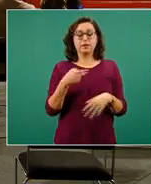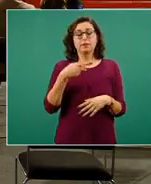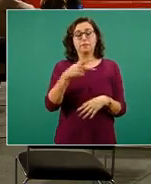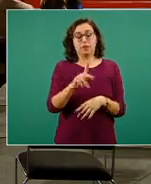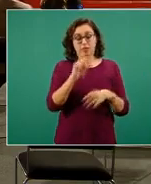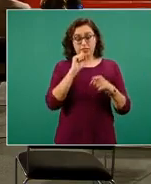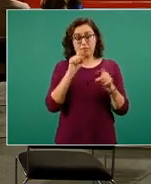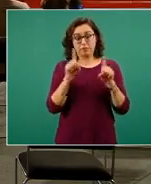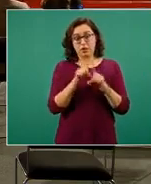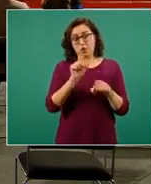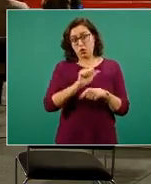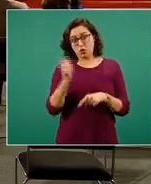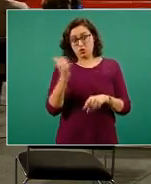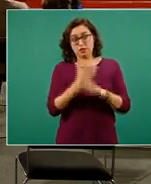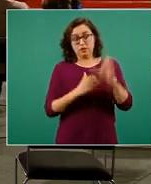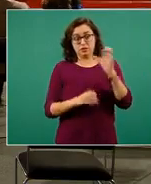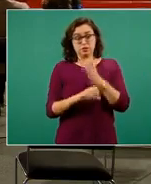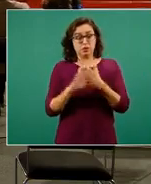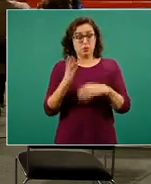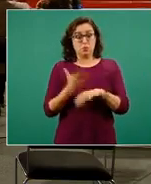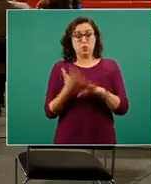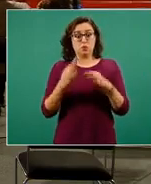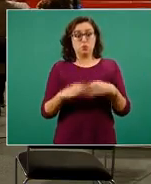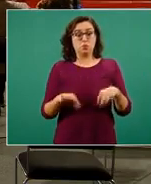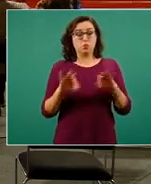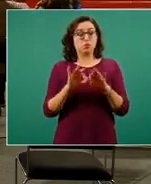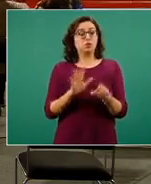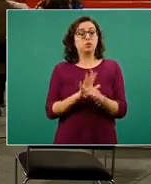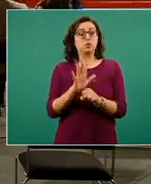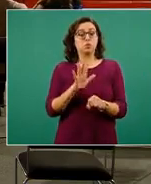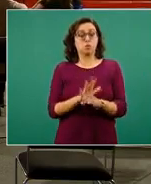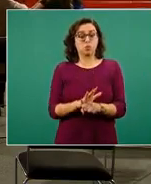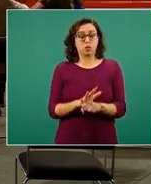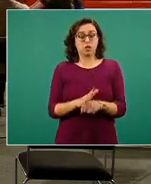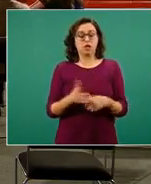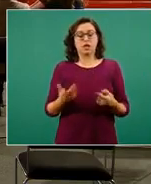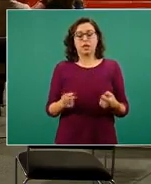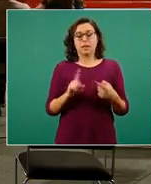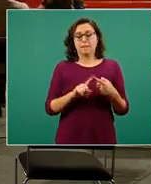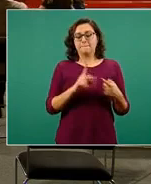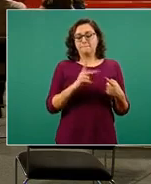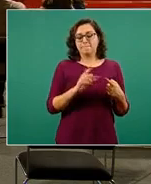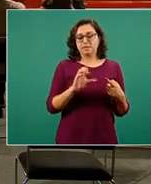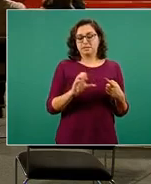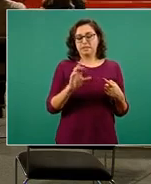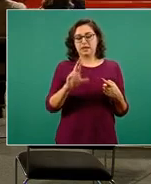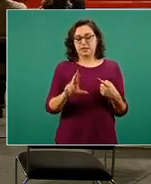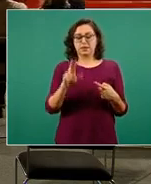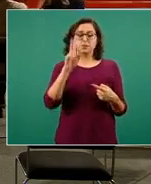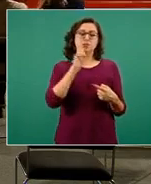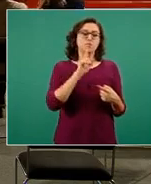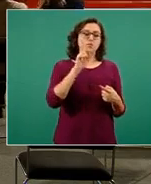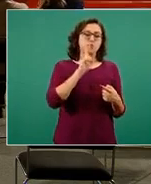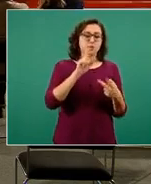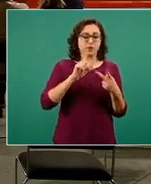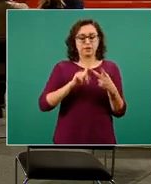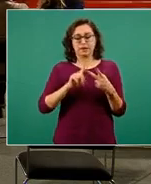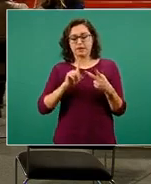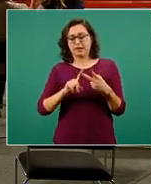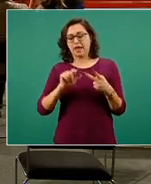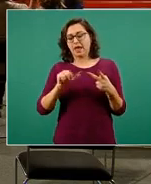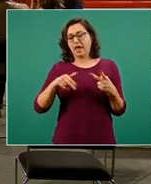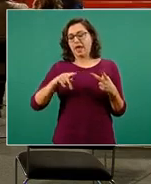más relevantes que se realizó fueron nuestras acciones para la prueba de PCR y, por otro lado, las pruebas de